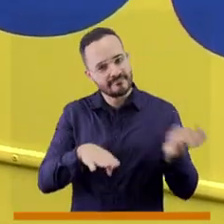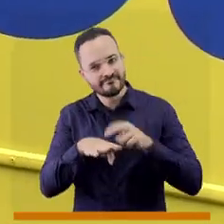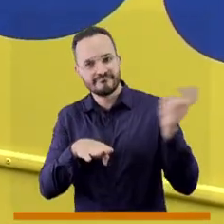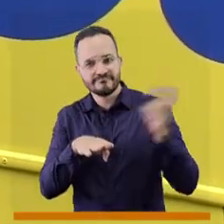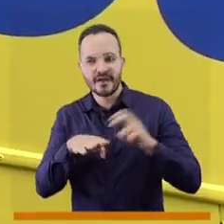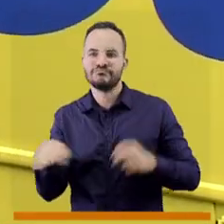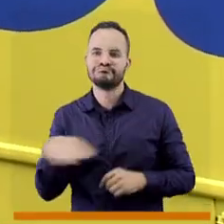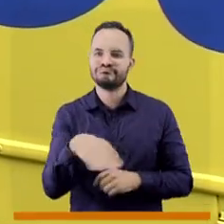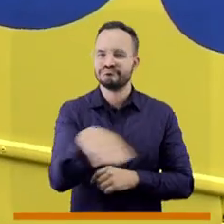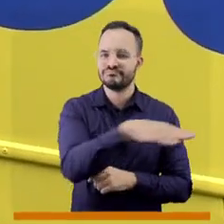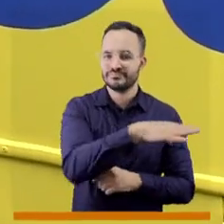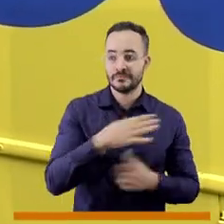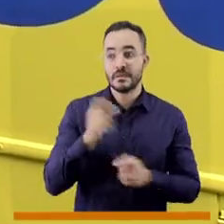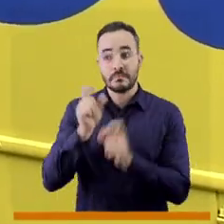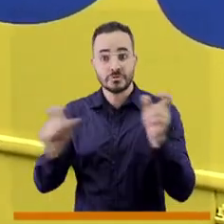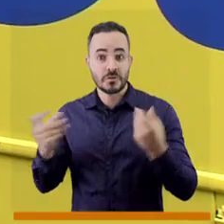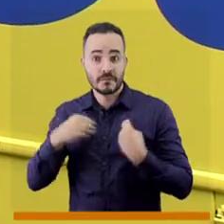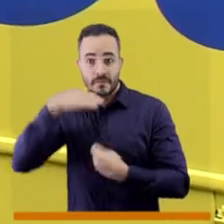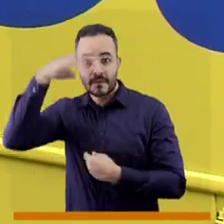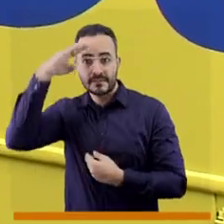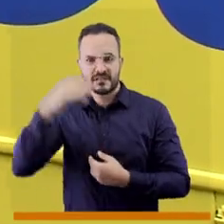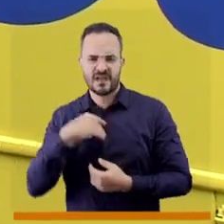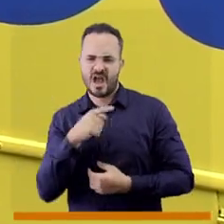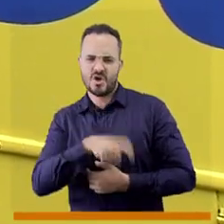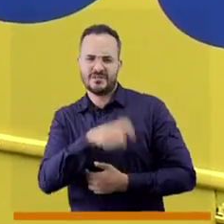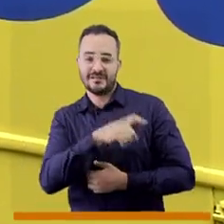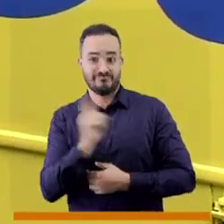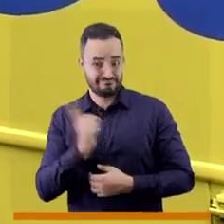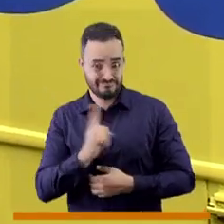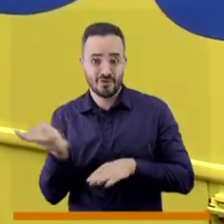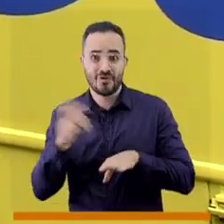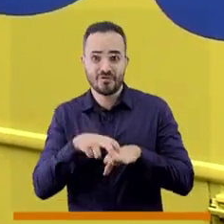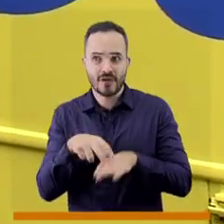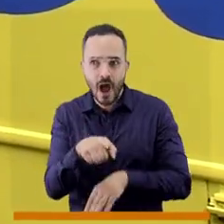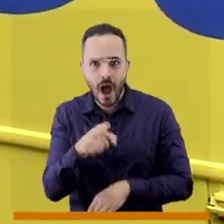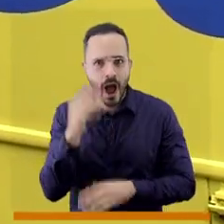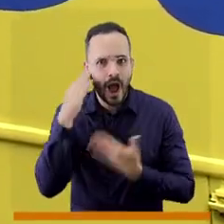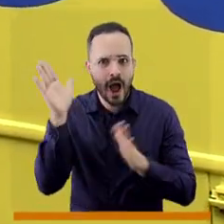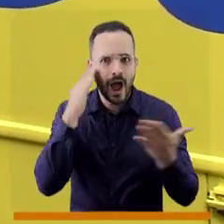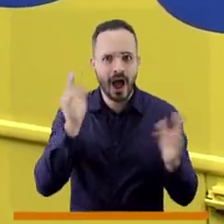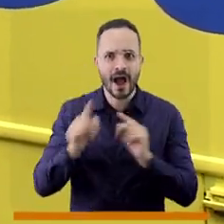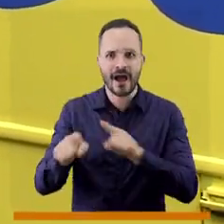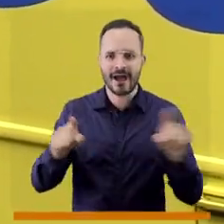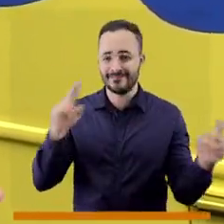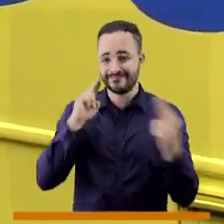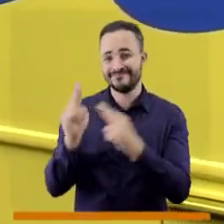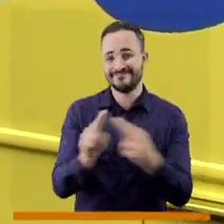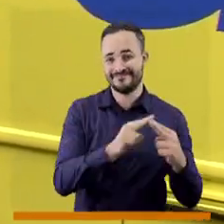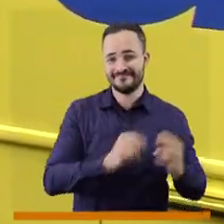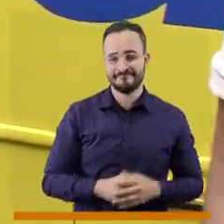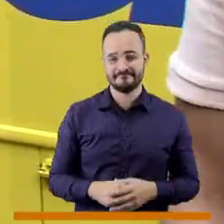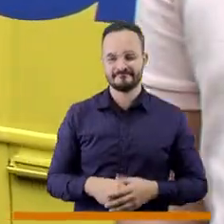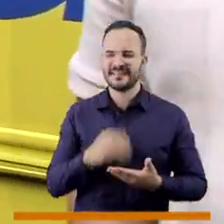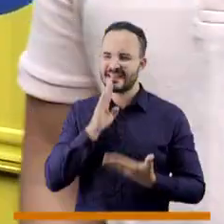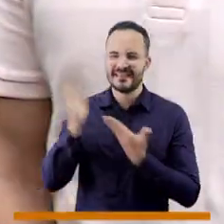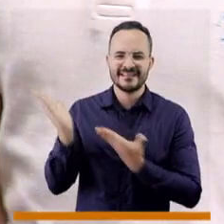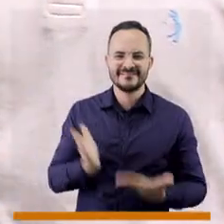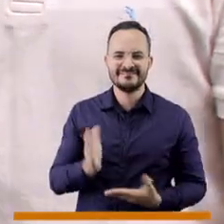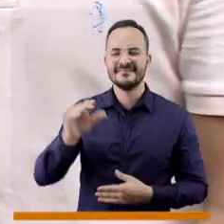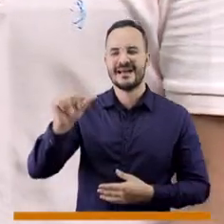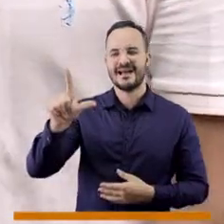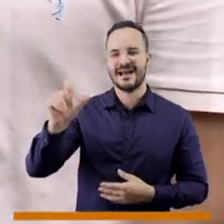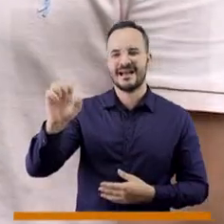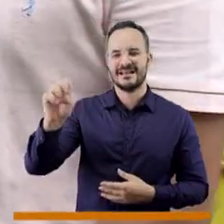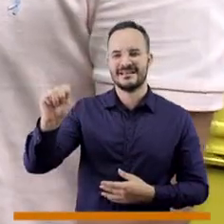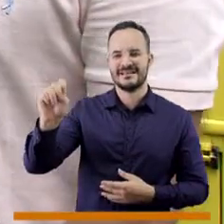a nosotros, sus habitantes, que creemos conocerla, pero nos falta muchísimo por ver. Hoy estamos con Alexander,